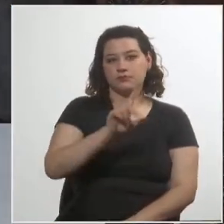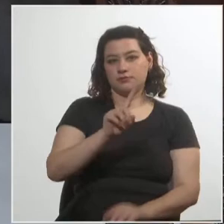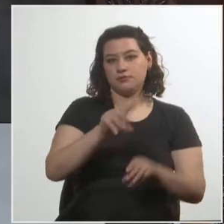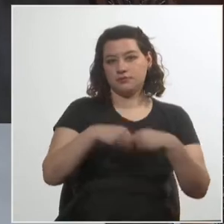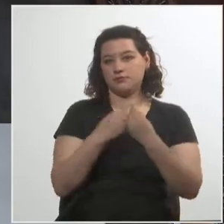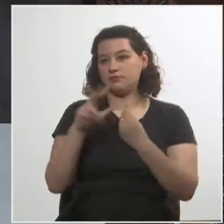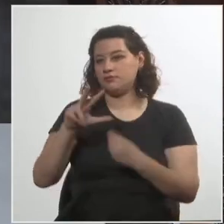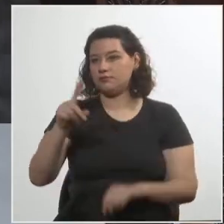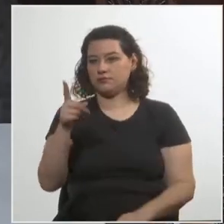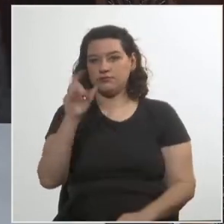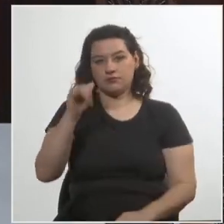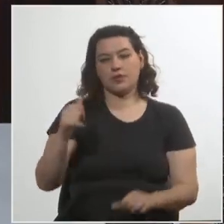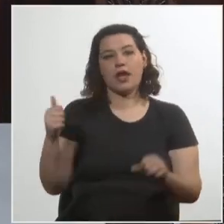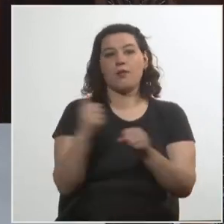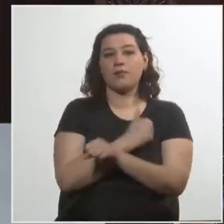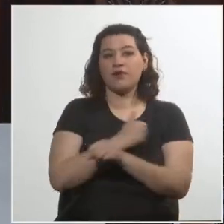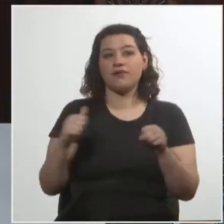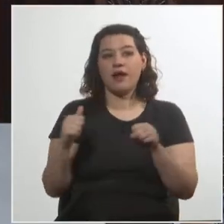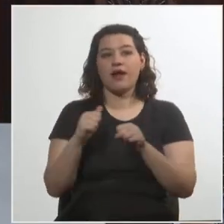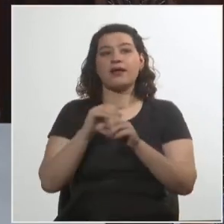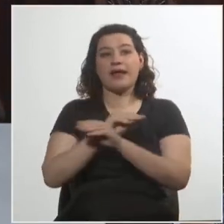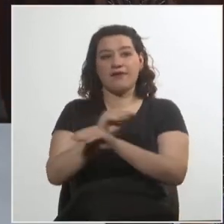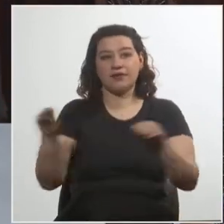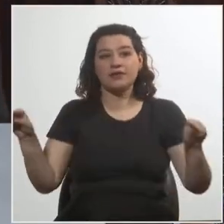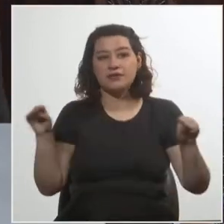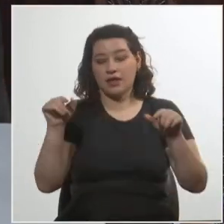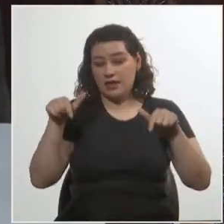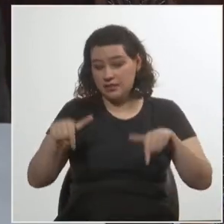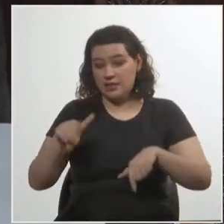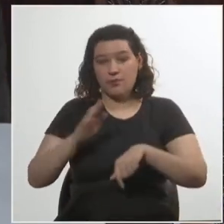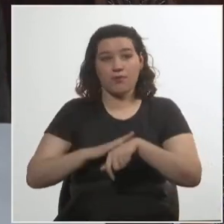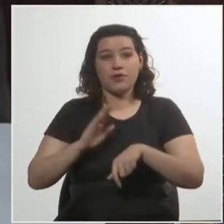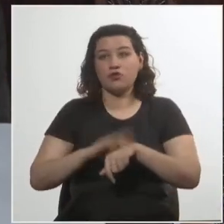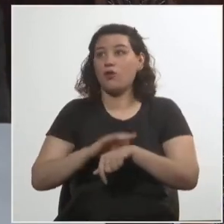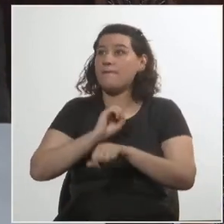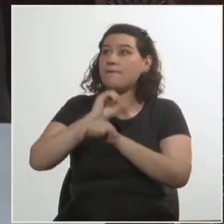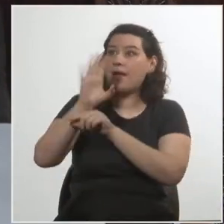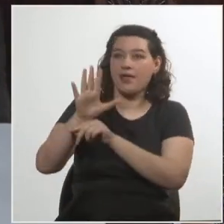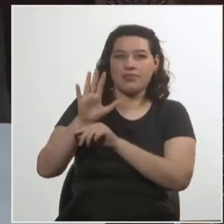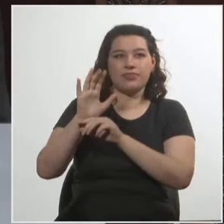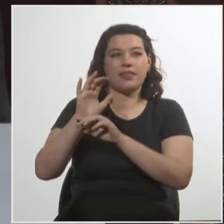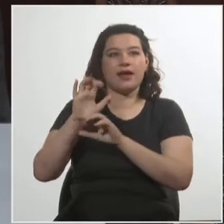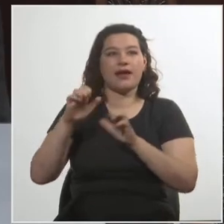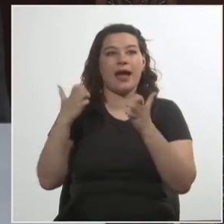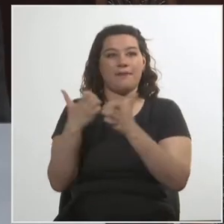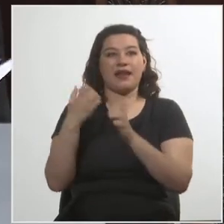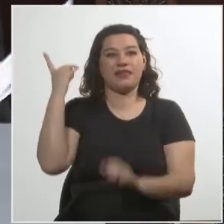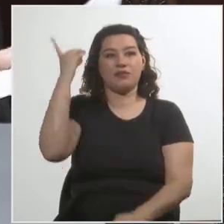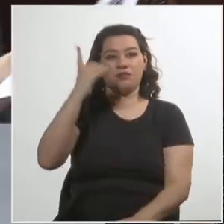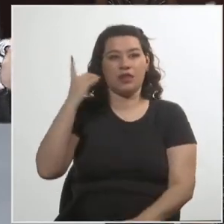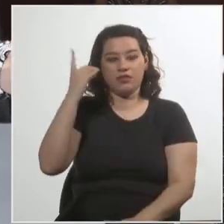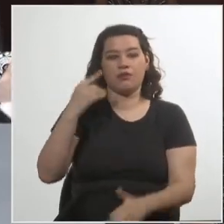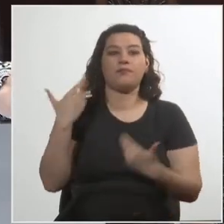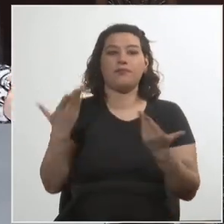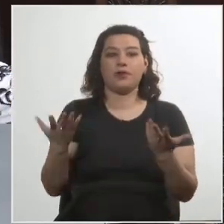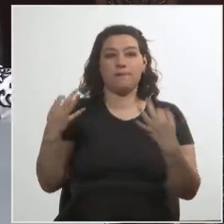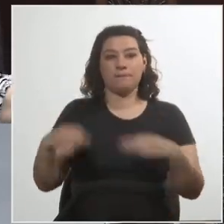afirmativo que da aprobado y se comunica en este momento a la cámara de diputados bien